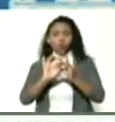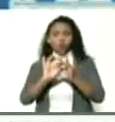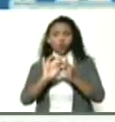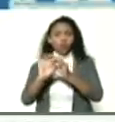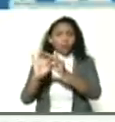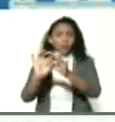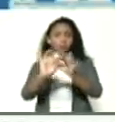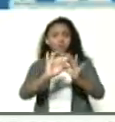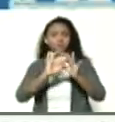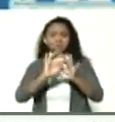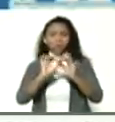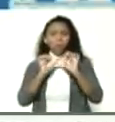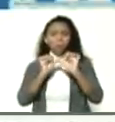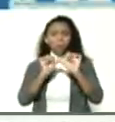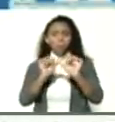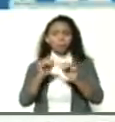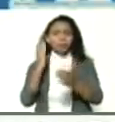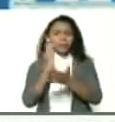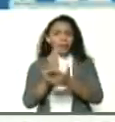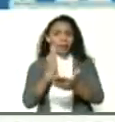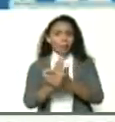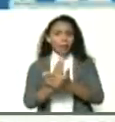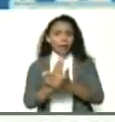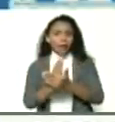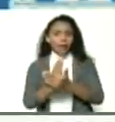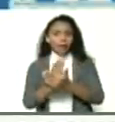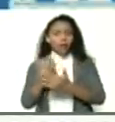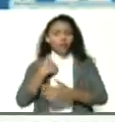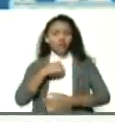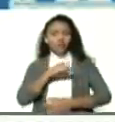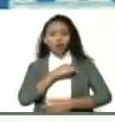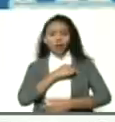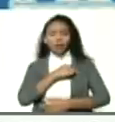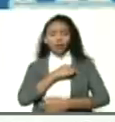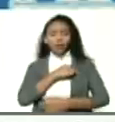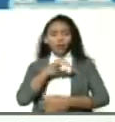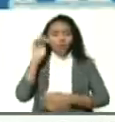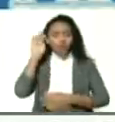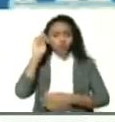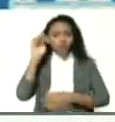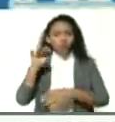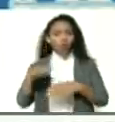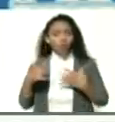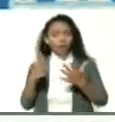unidad, mantenernos siempre con nuestro futuro de